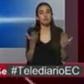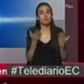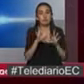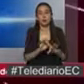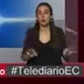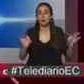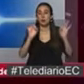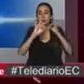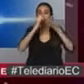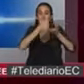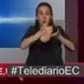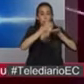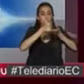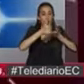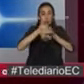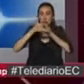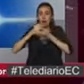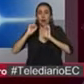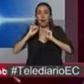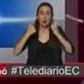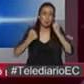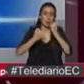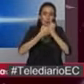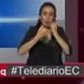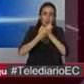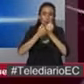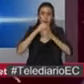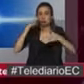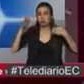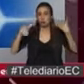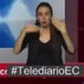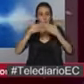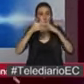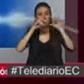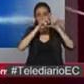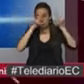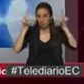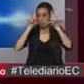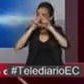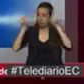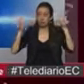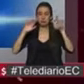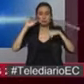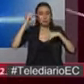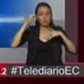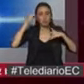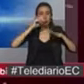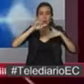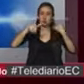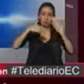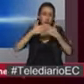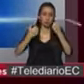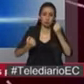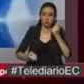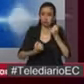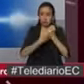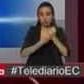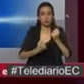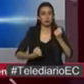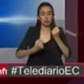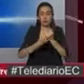que se pueda ayudar. Todos estamos, empresas, personas, Estado, todo el mundo está